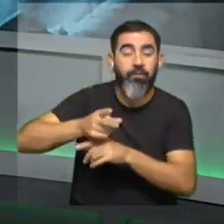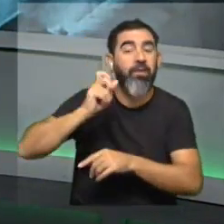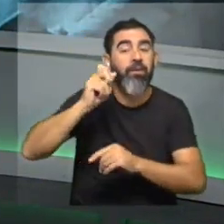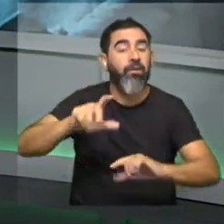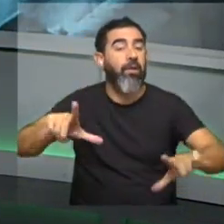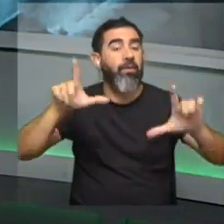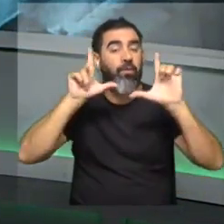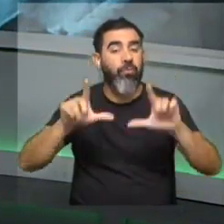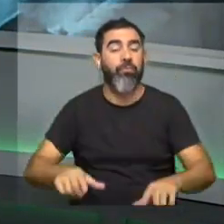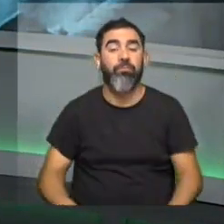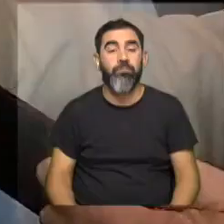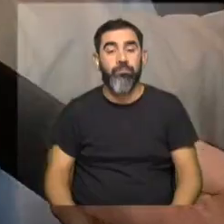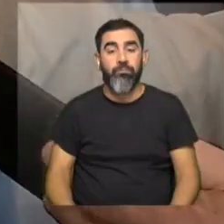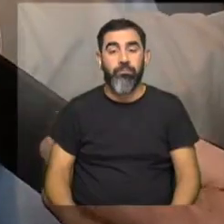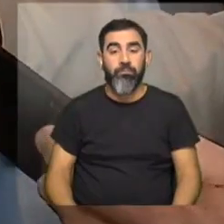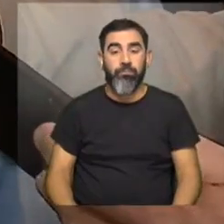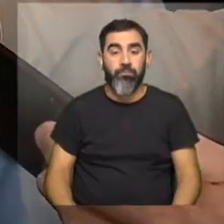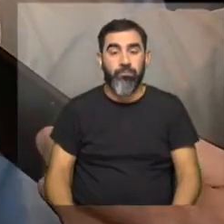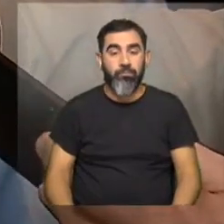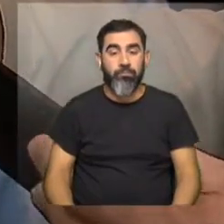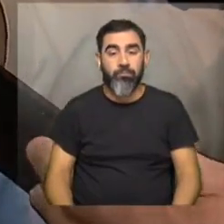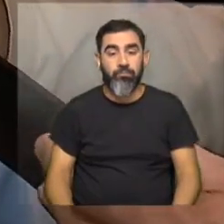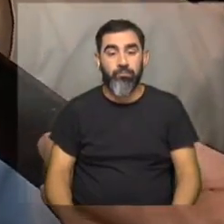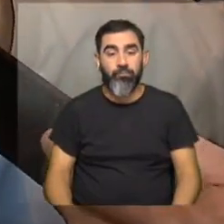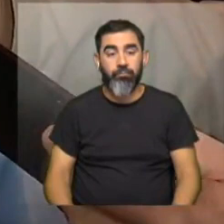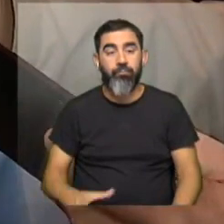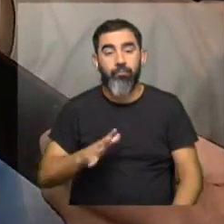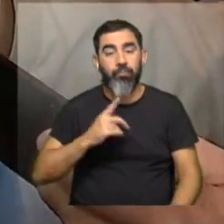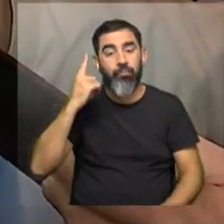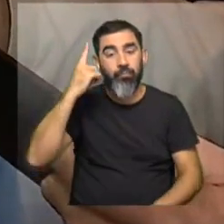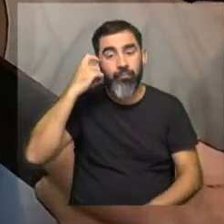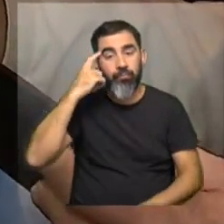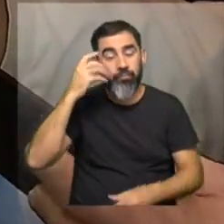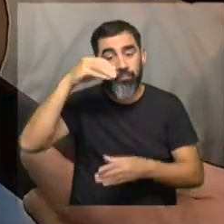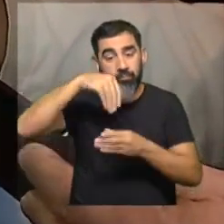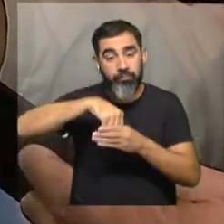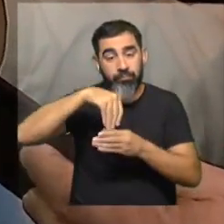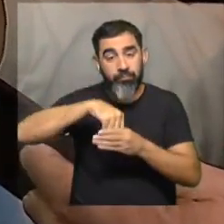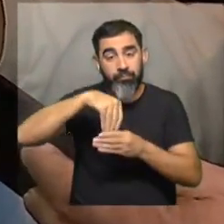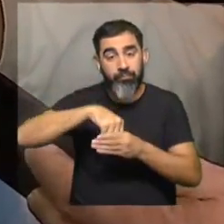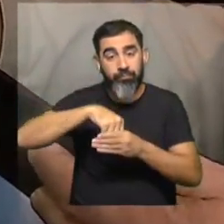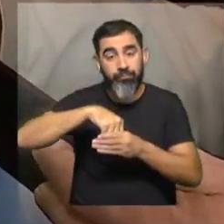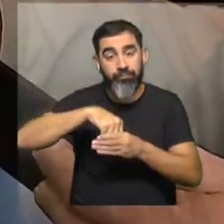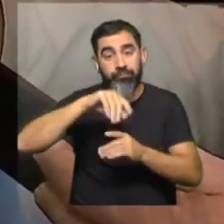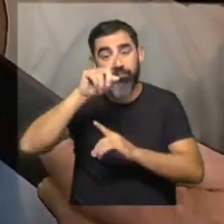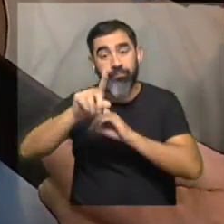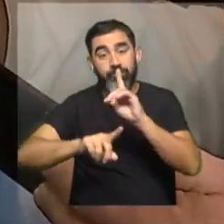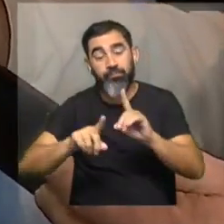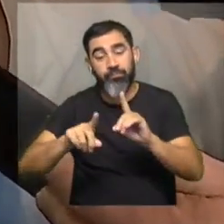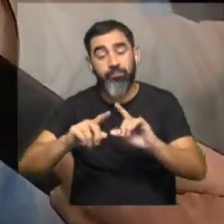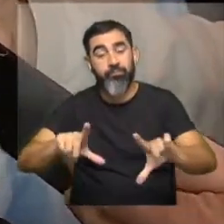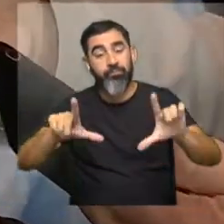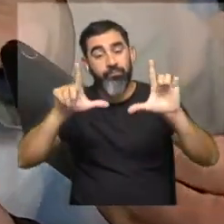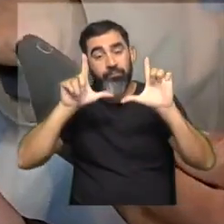las candidaturas. Ha habido otras experiencias anteriores donde para la interna algunos actores o